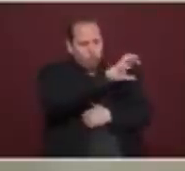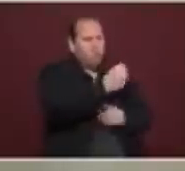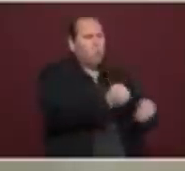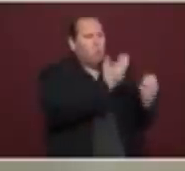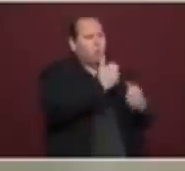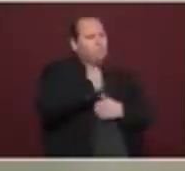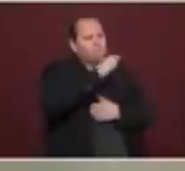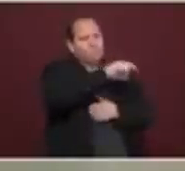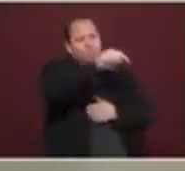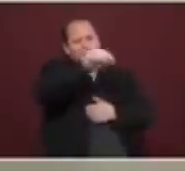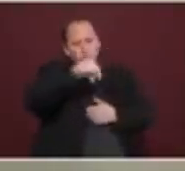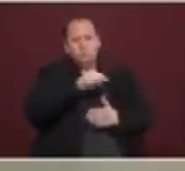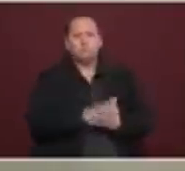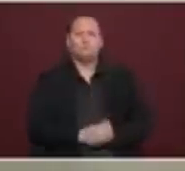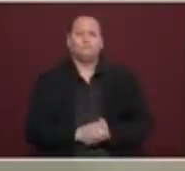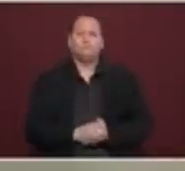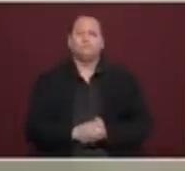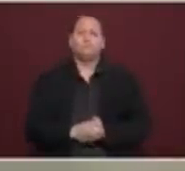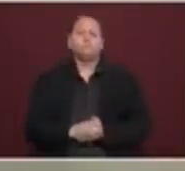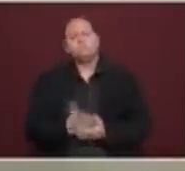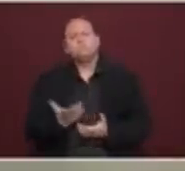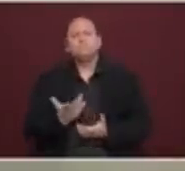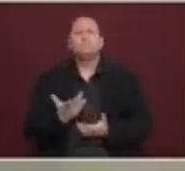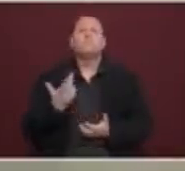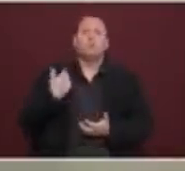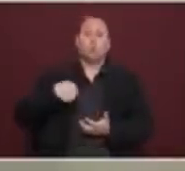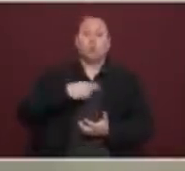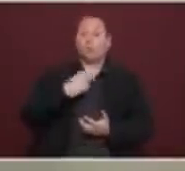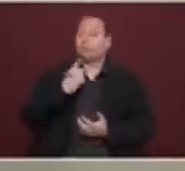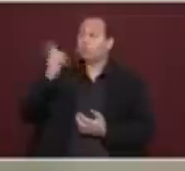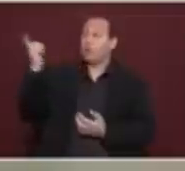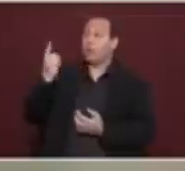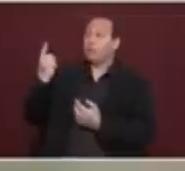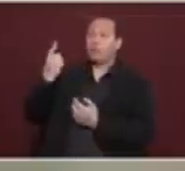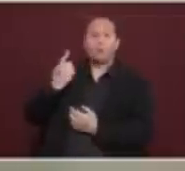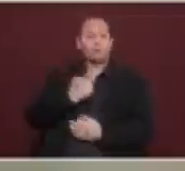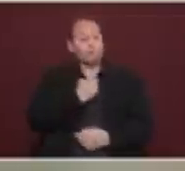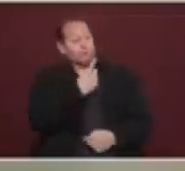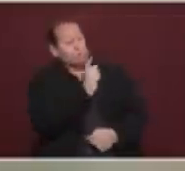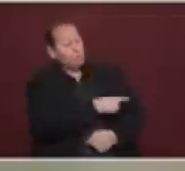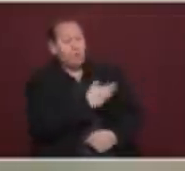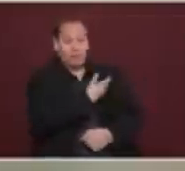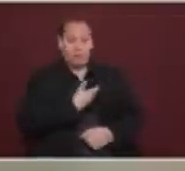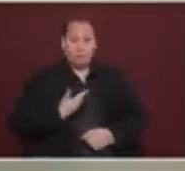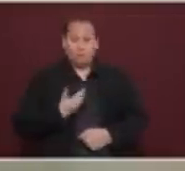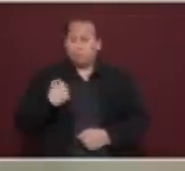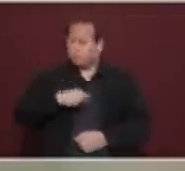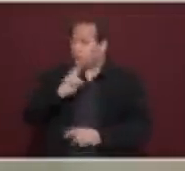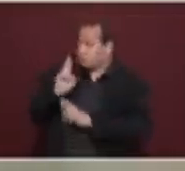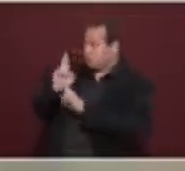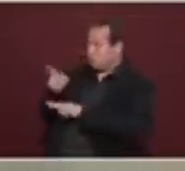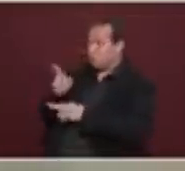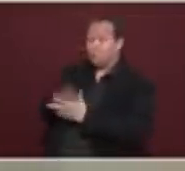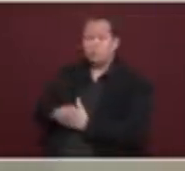enfocándonos a la directiva del señor presidente de atender tijuana la que sigue por favor